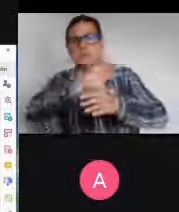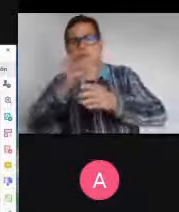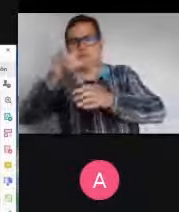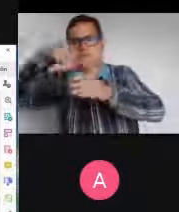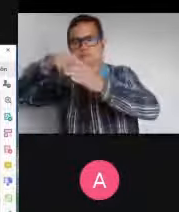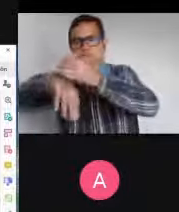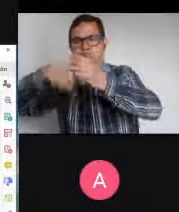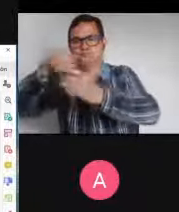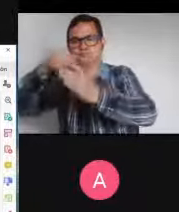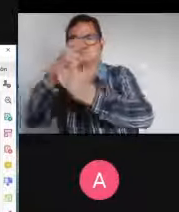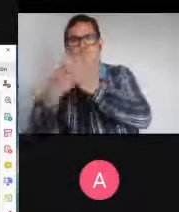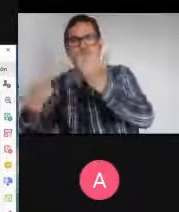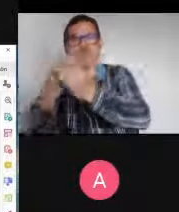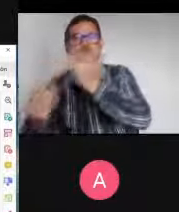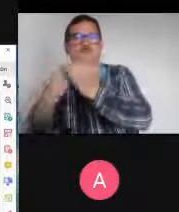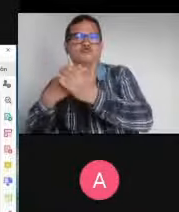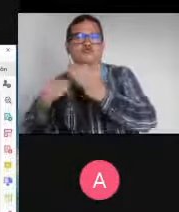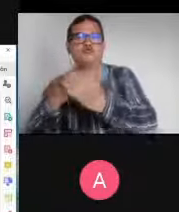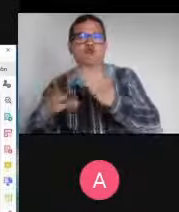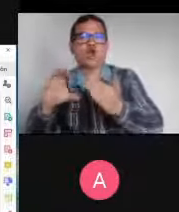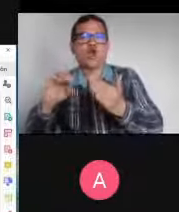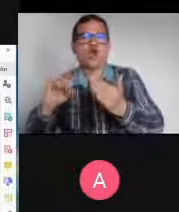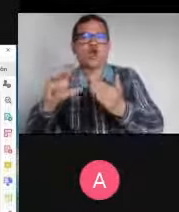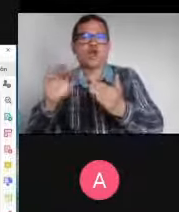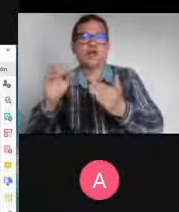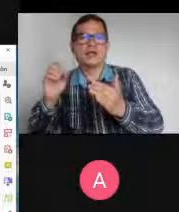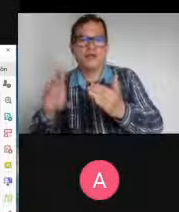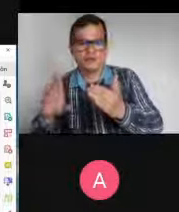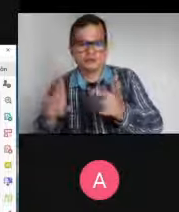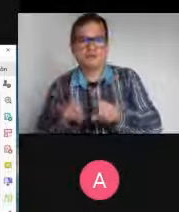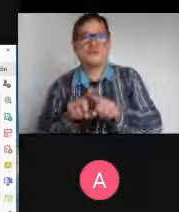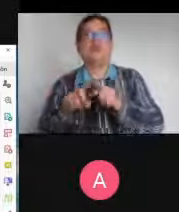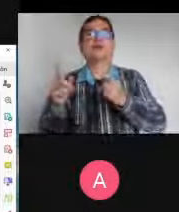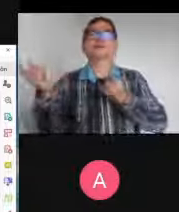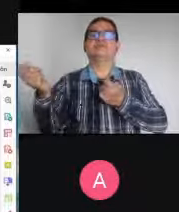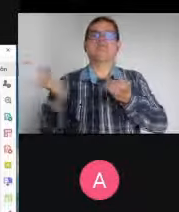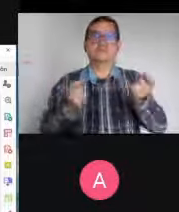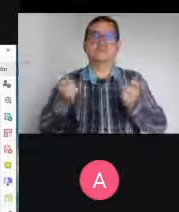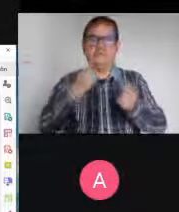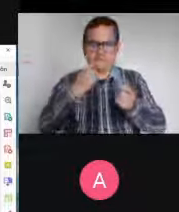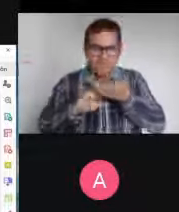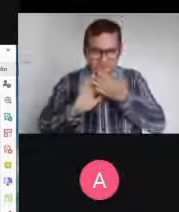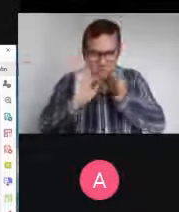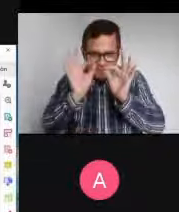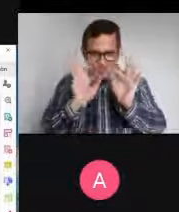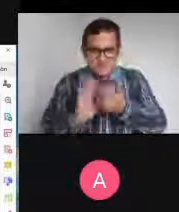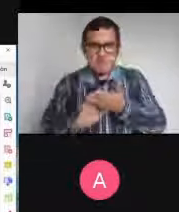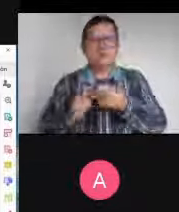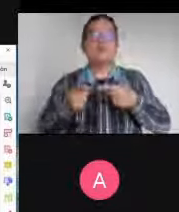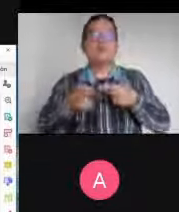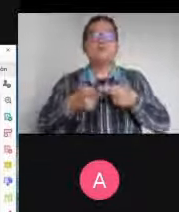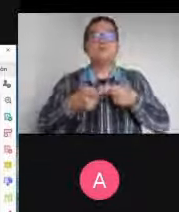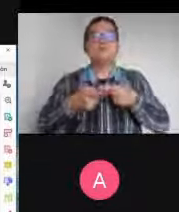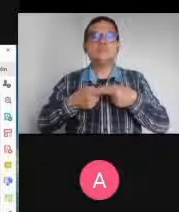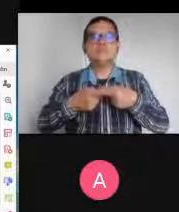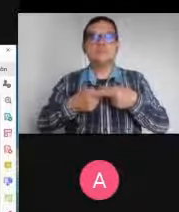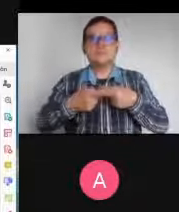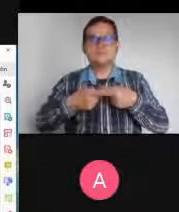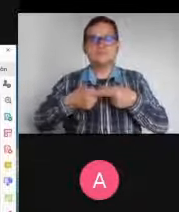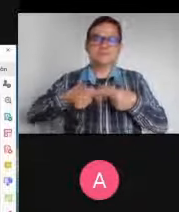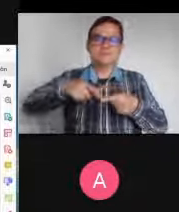el paso que hay entre la entrada y la salida. Entonces, si lo configuro como si fuera un conmutador o un interruptor, yo puedo